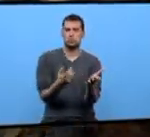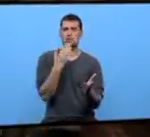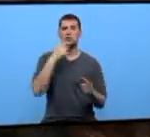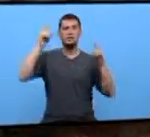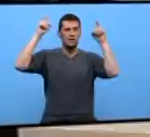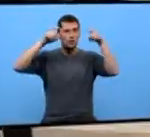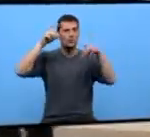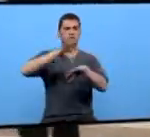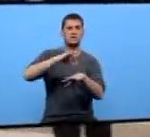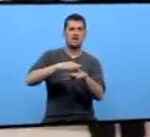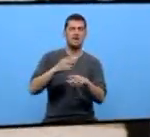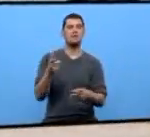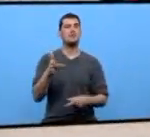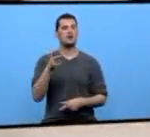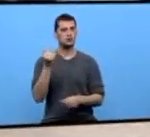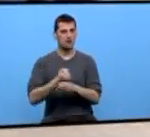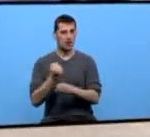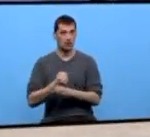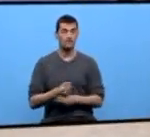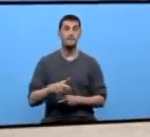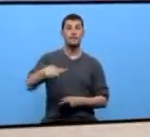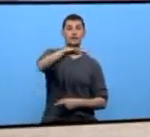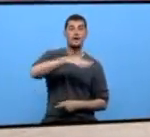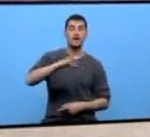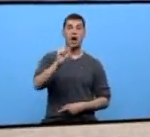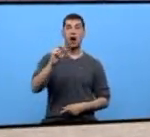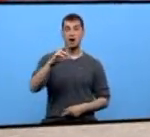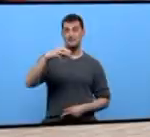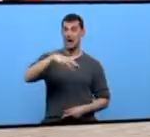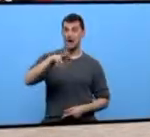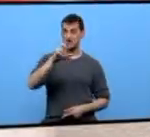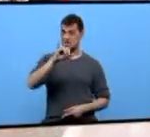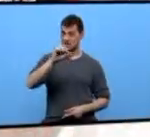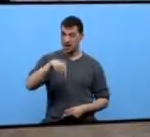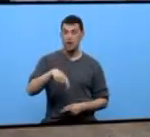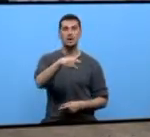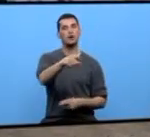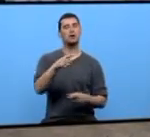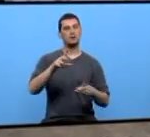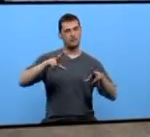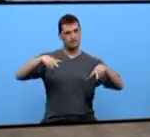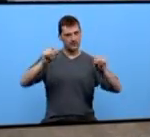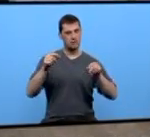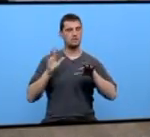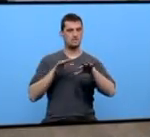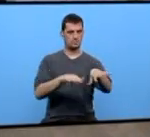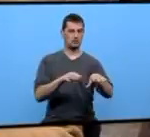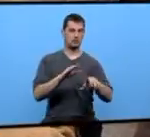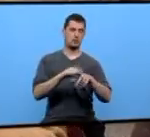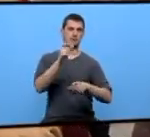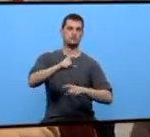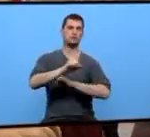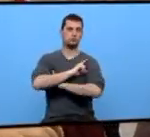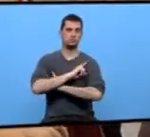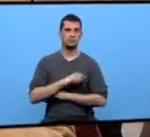o derecho ao trabajo. Diante da subdelegación do goberno, pechouse o círculo de reivindicacións de traballadores e desempregados. Para denunciar